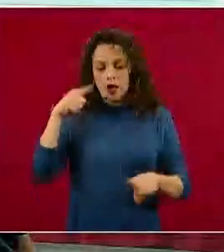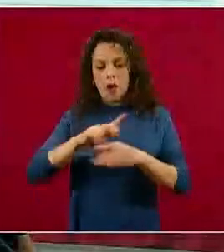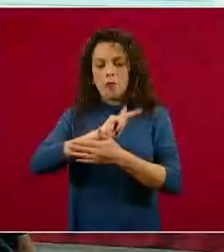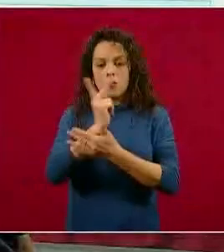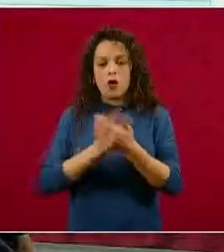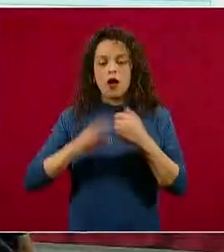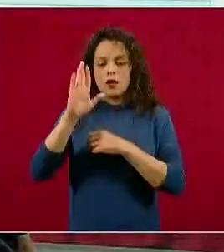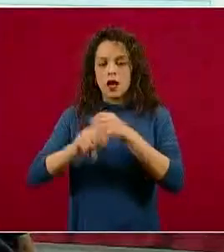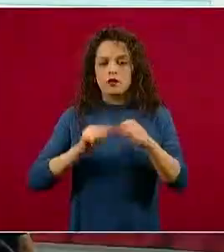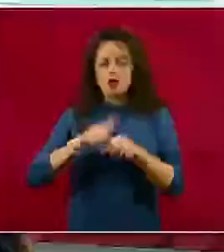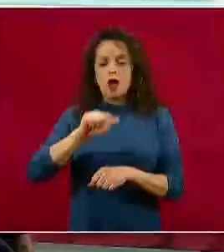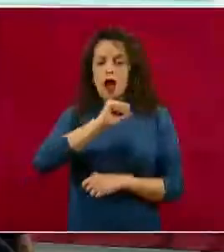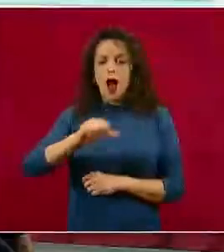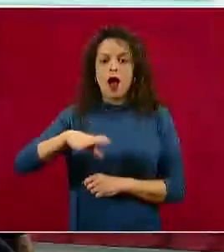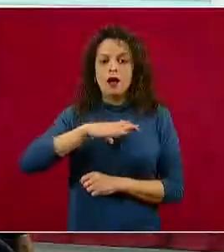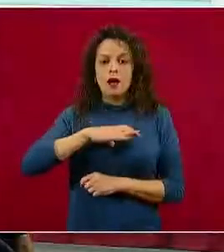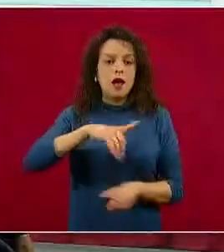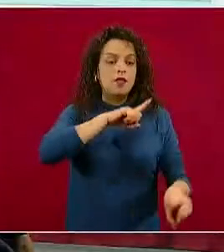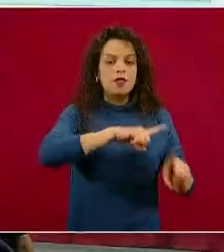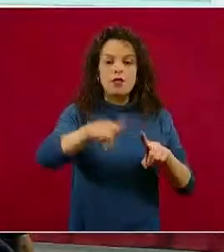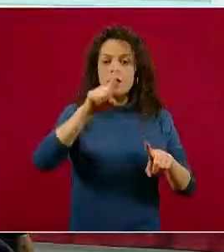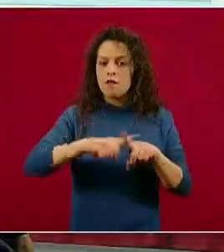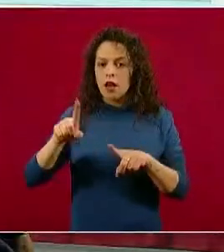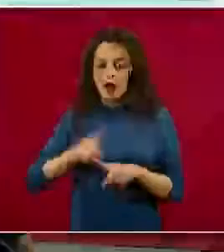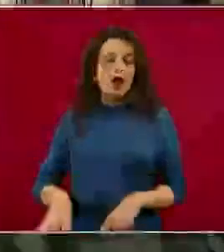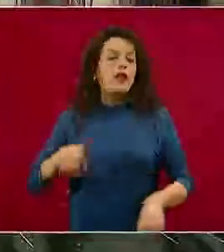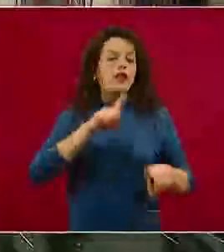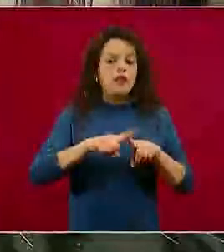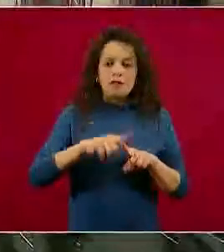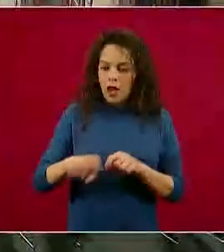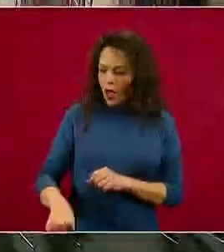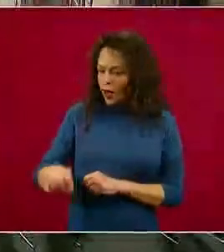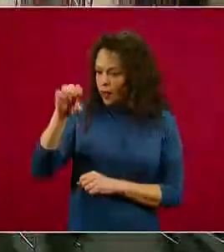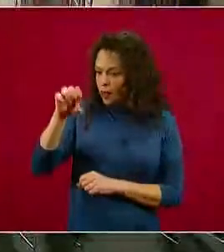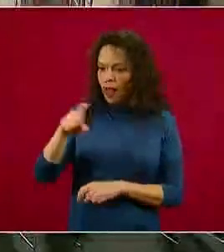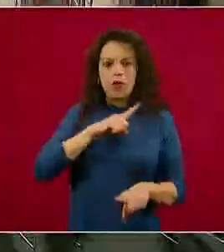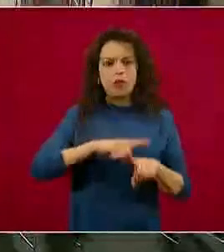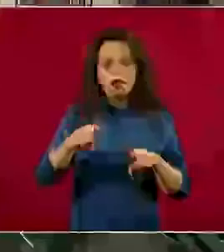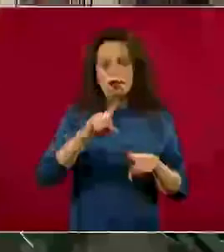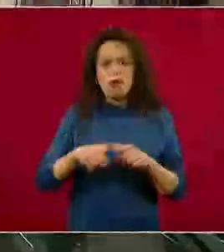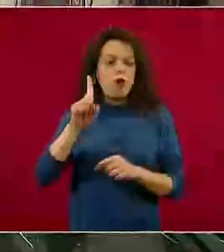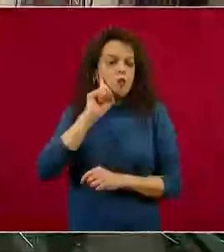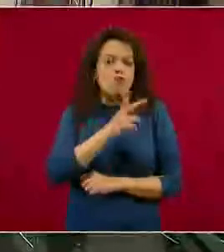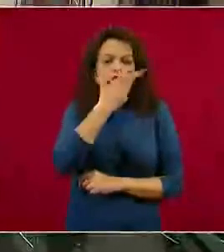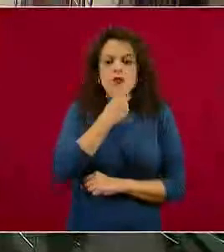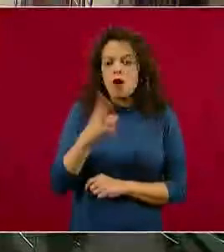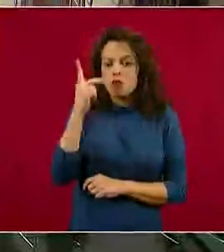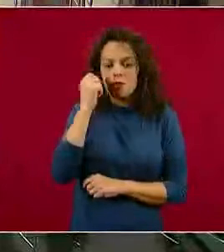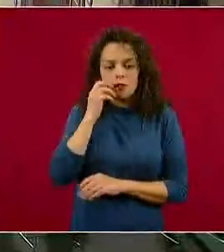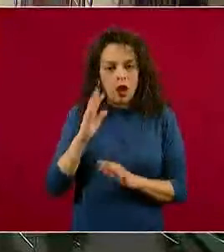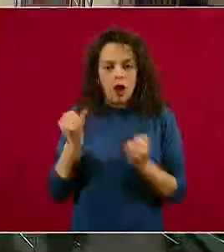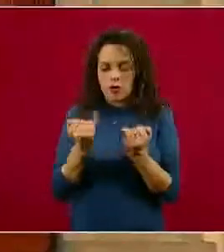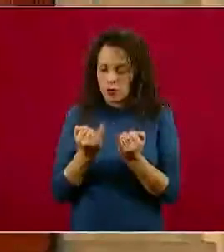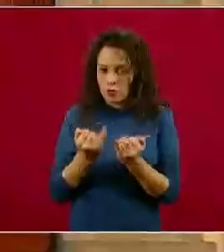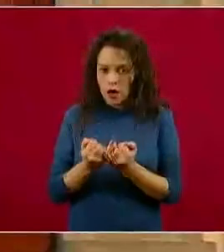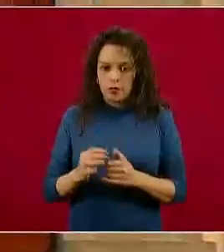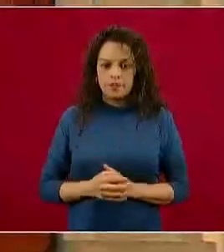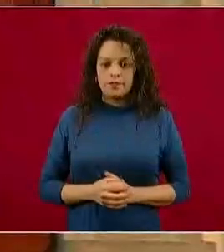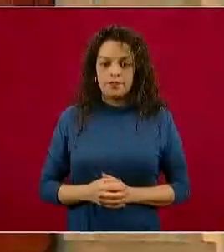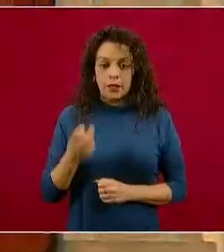de cáncer, en todas las edades, en todos los géneros. Y esto ha sido un trabajo que desde el